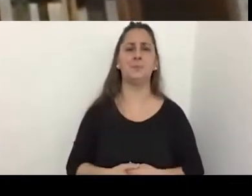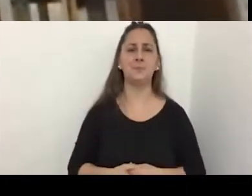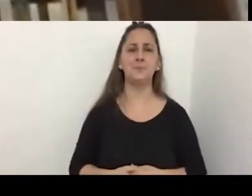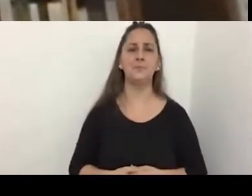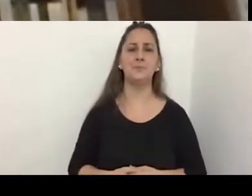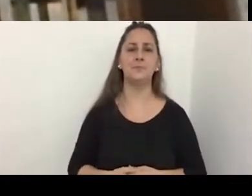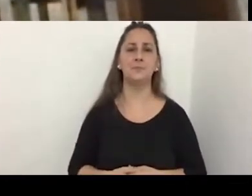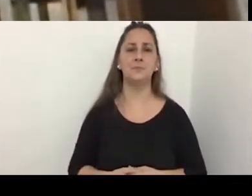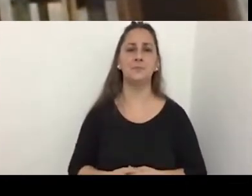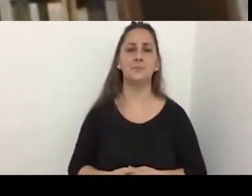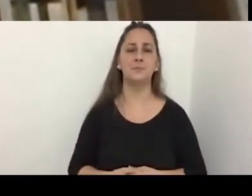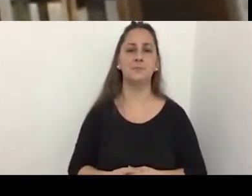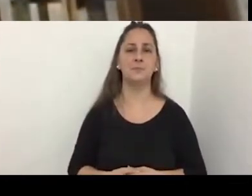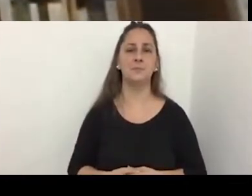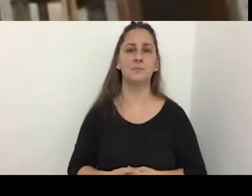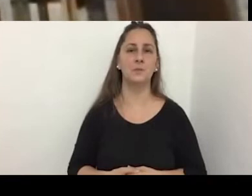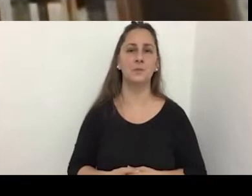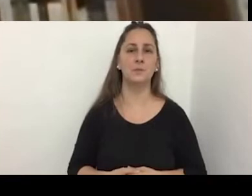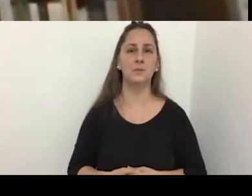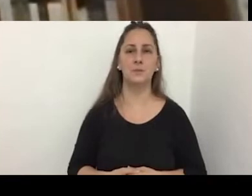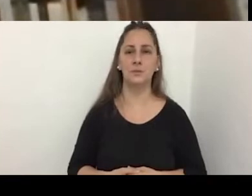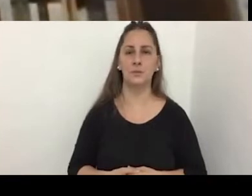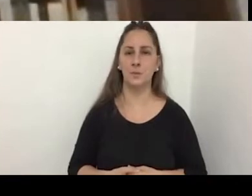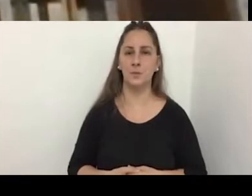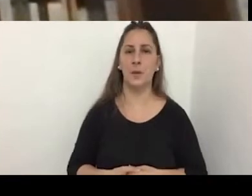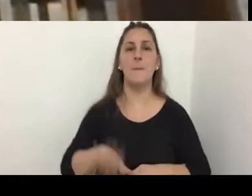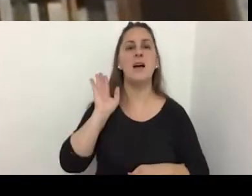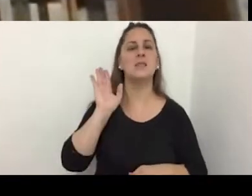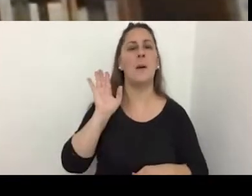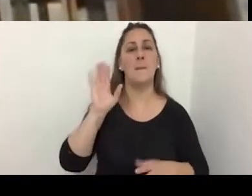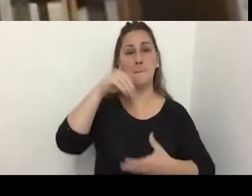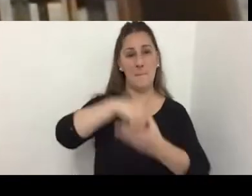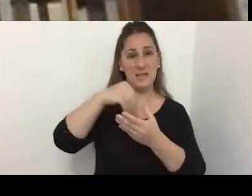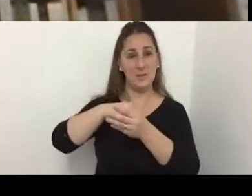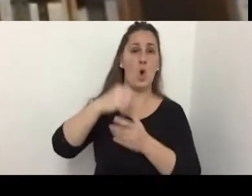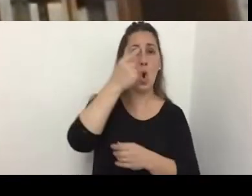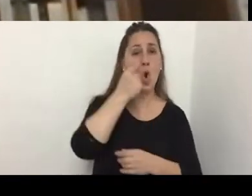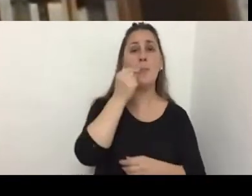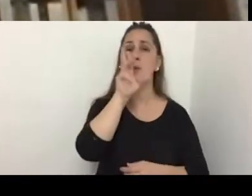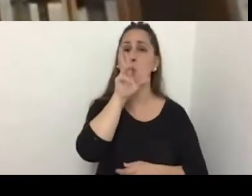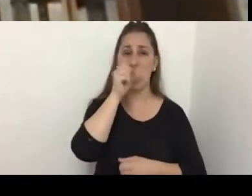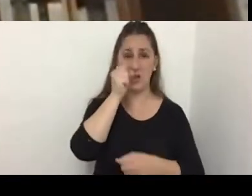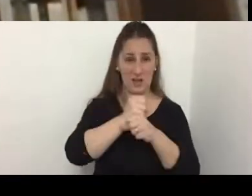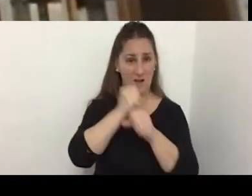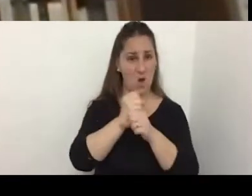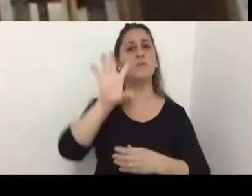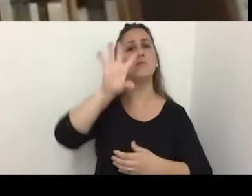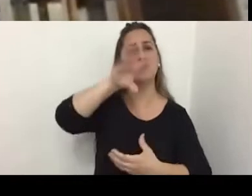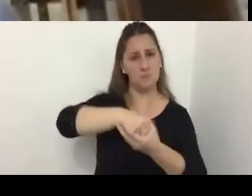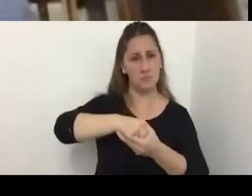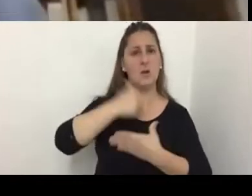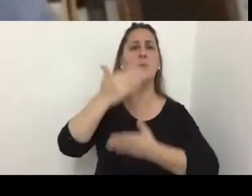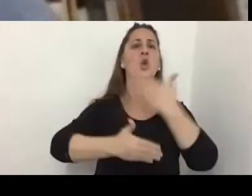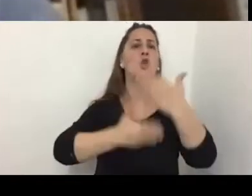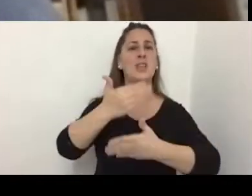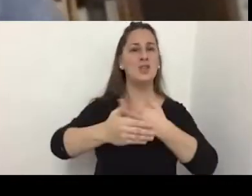donde más se incrementó la participación de las y los trabajadores fue en los procesos de industrialización. Y